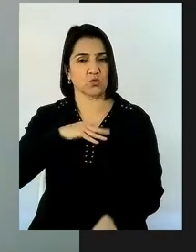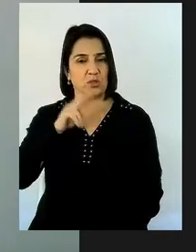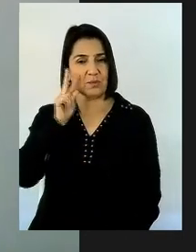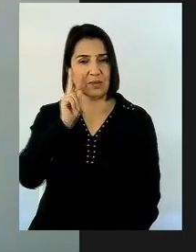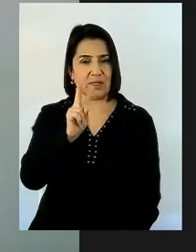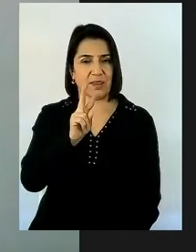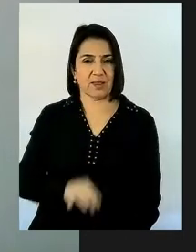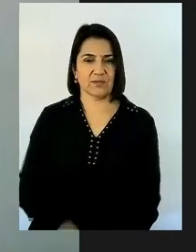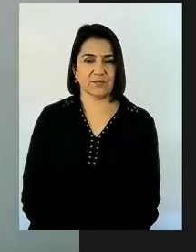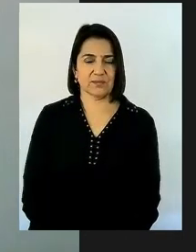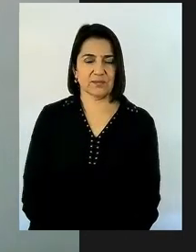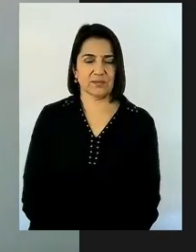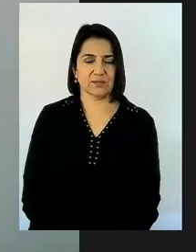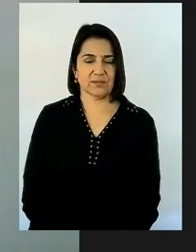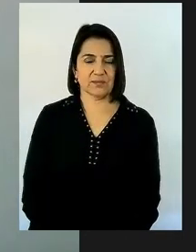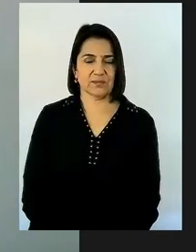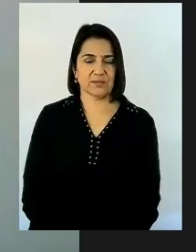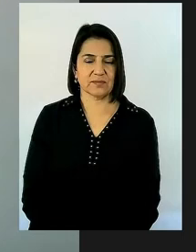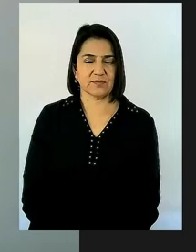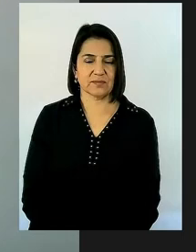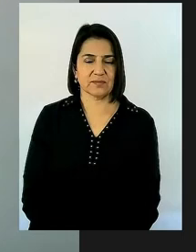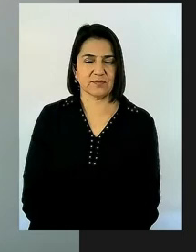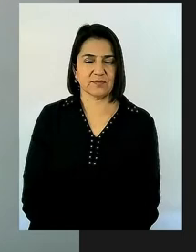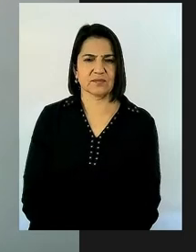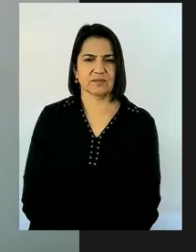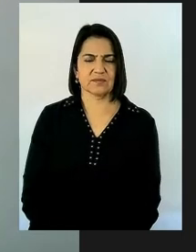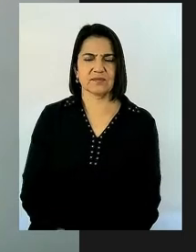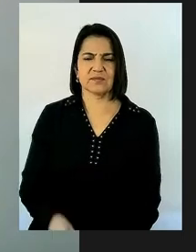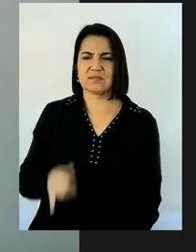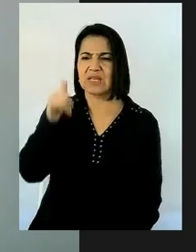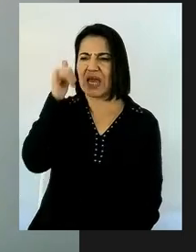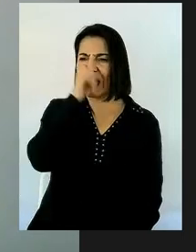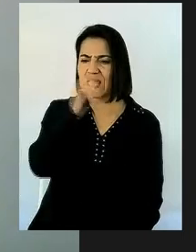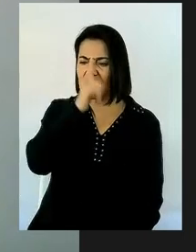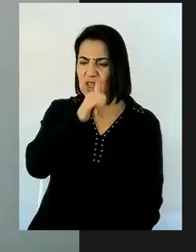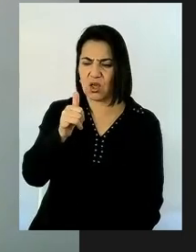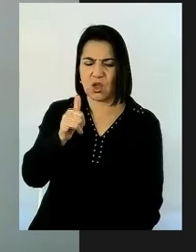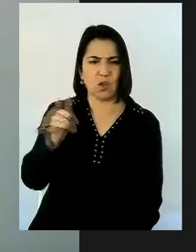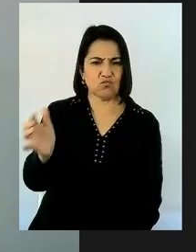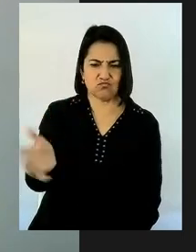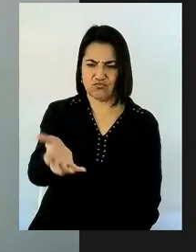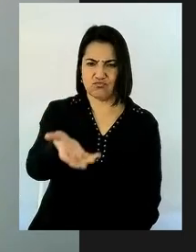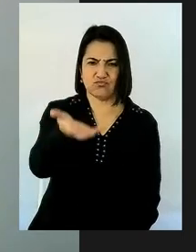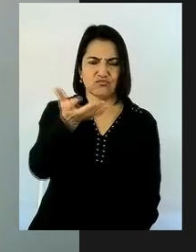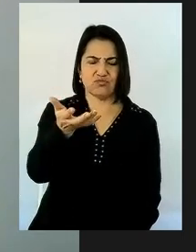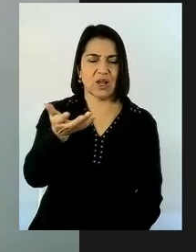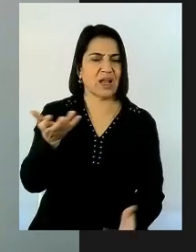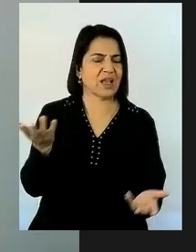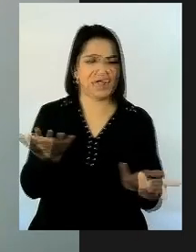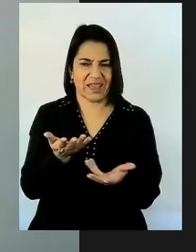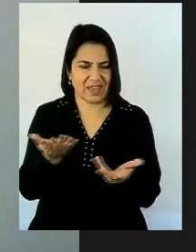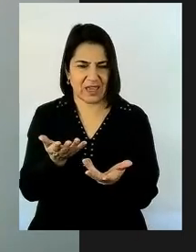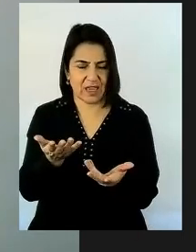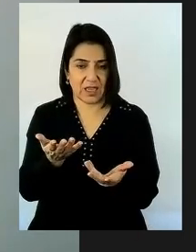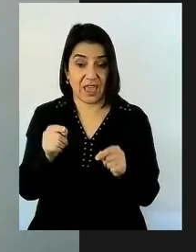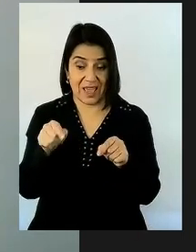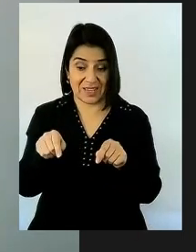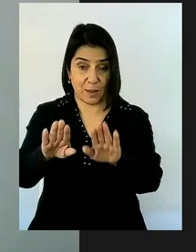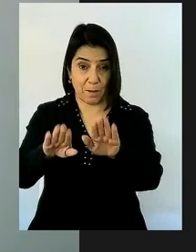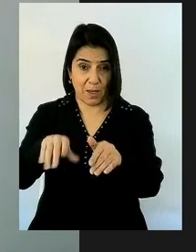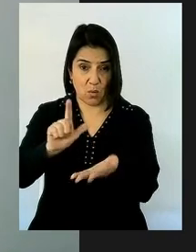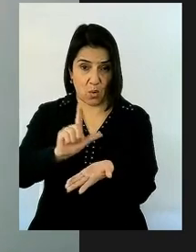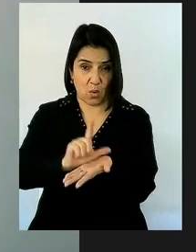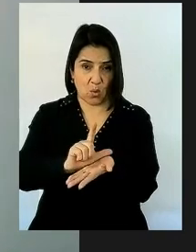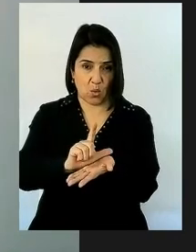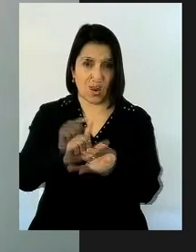quien genera la contaminación debería hacerse cargo en ese mismo lugar esos bonos de